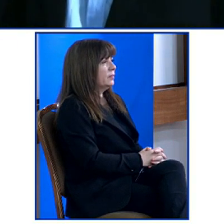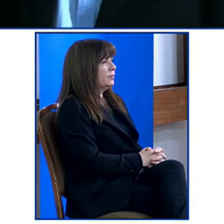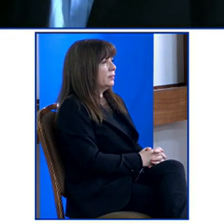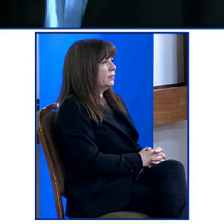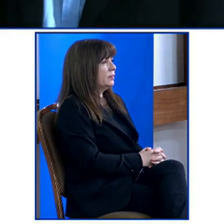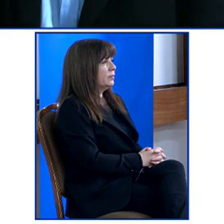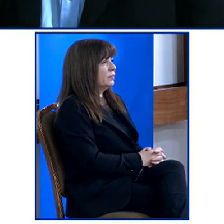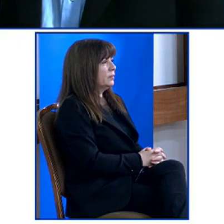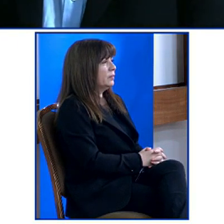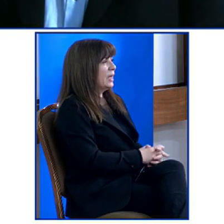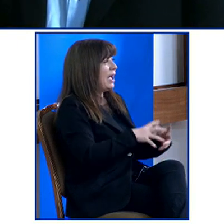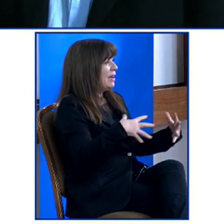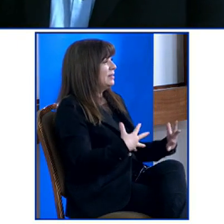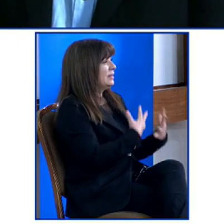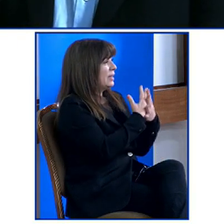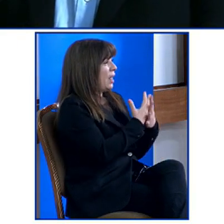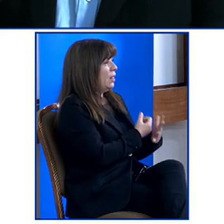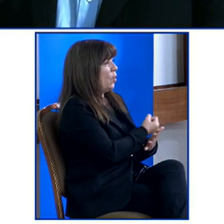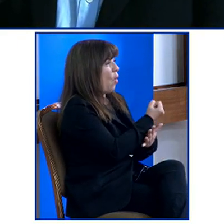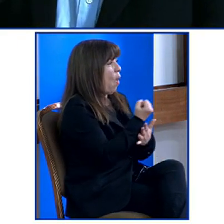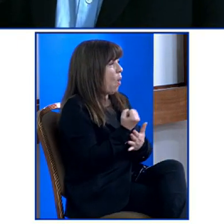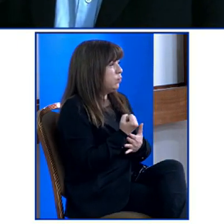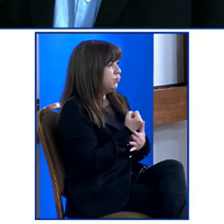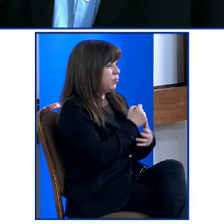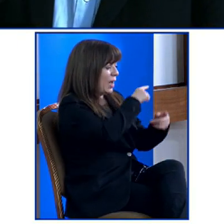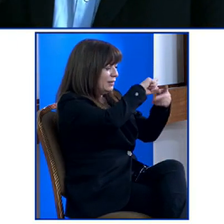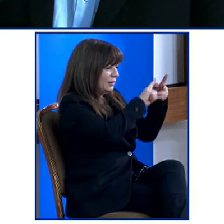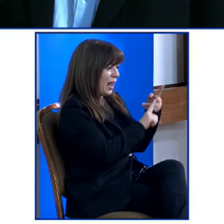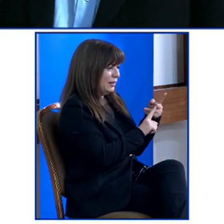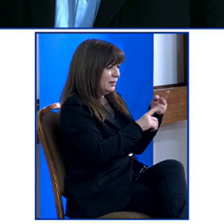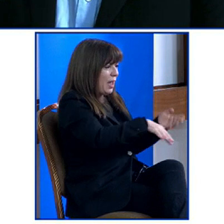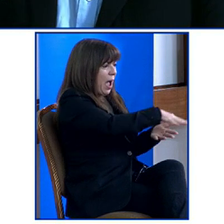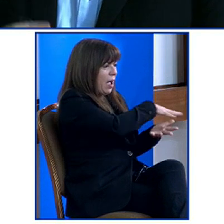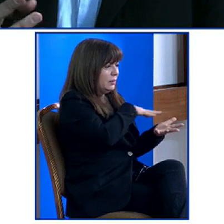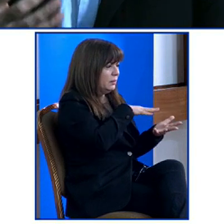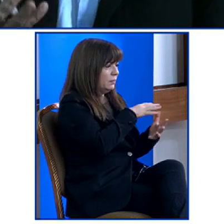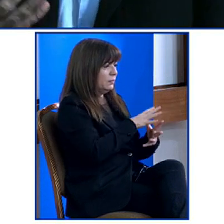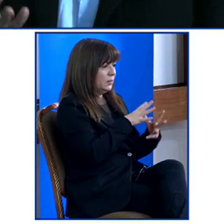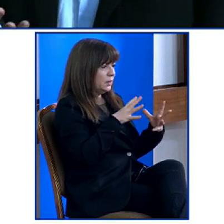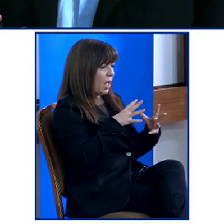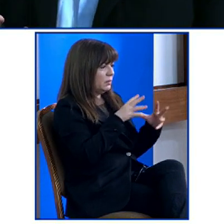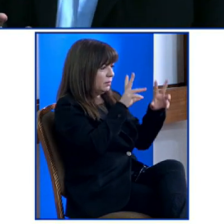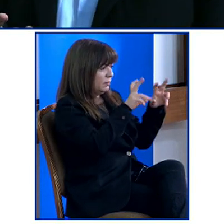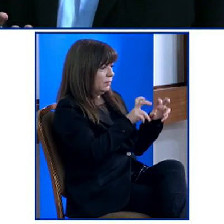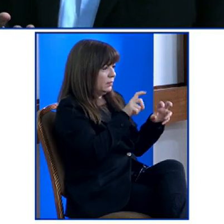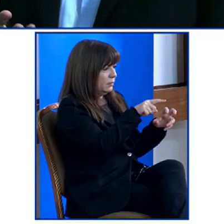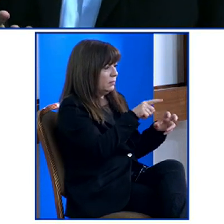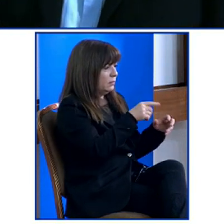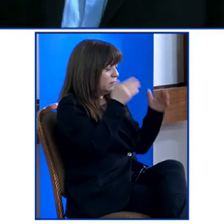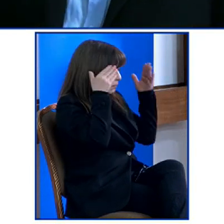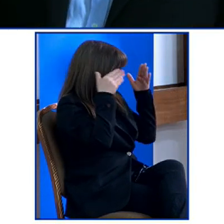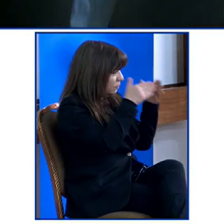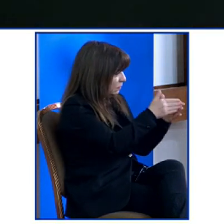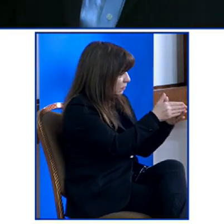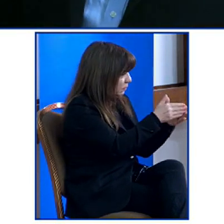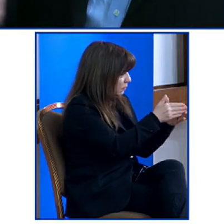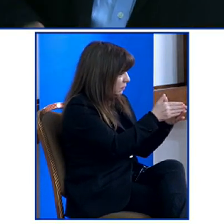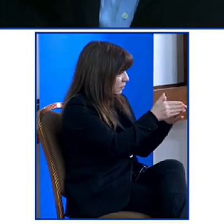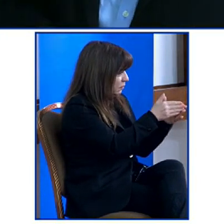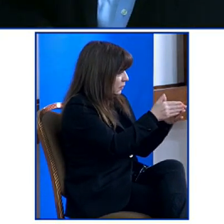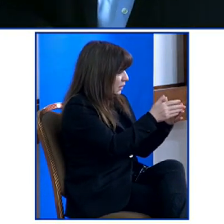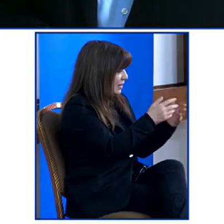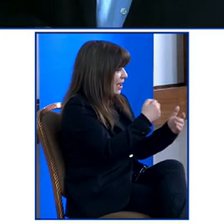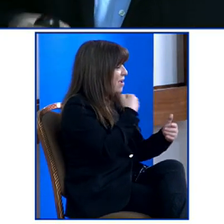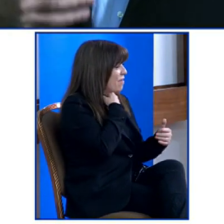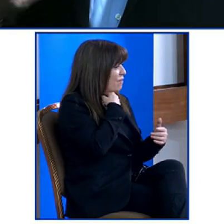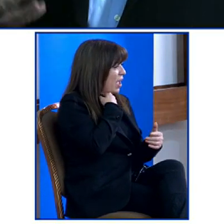La red colaborativa tiene como 3 grandes áreas temáticas en las cuales se centra la investigación. Uno son los